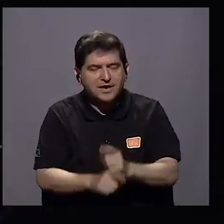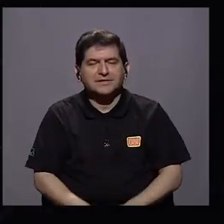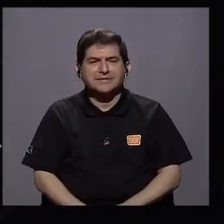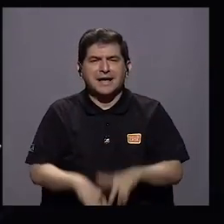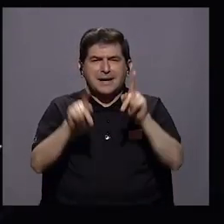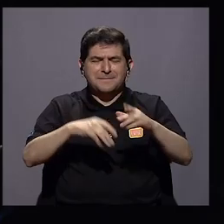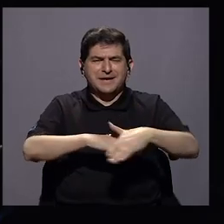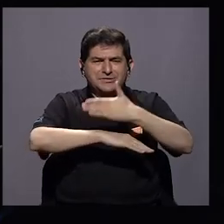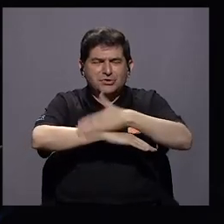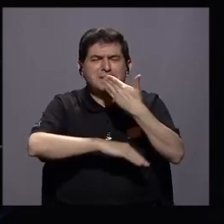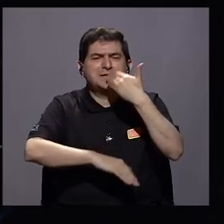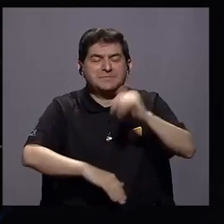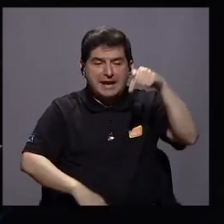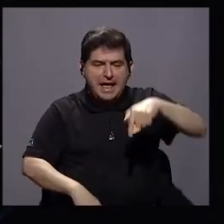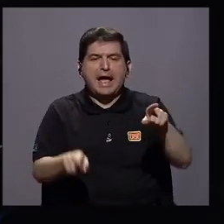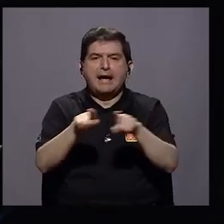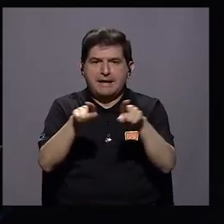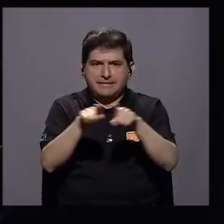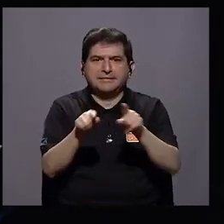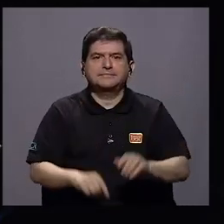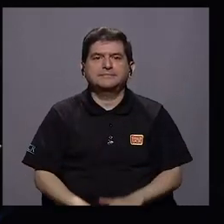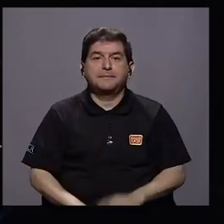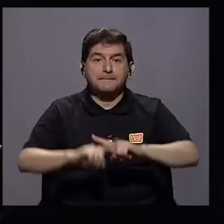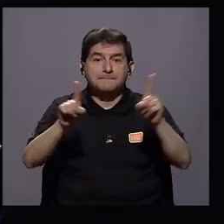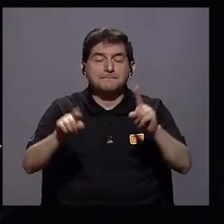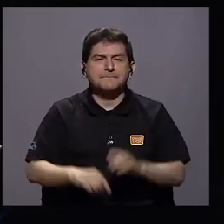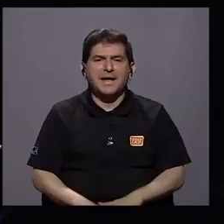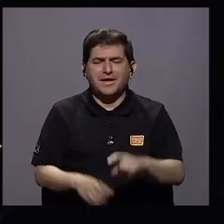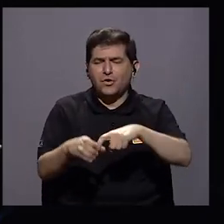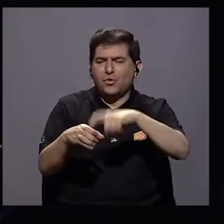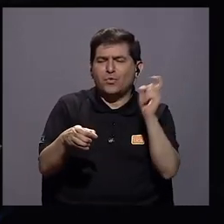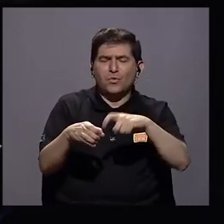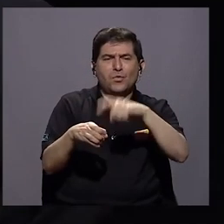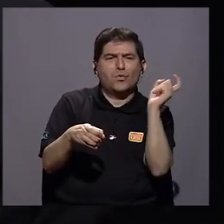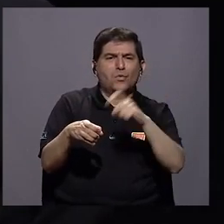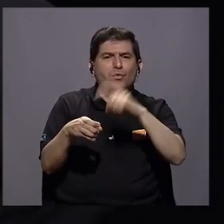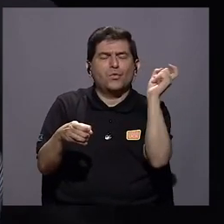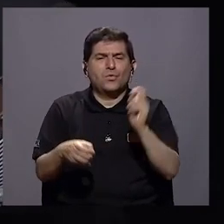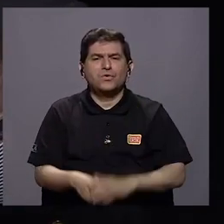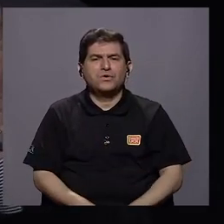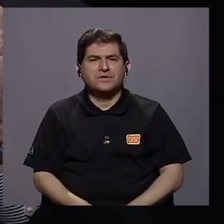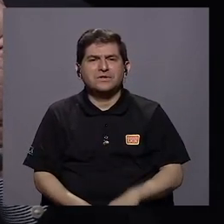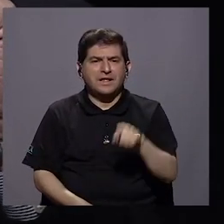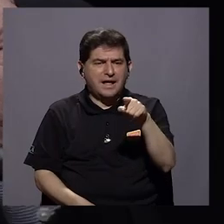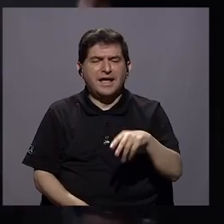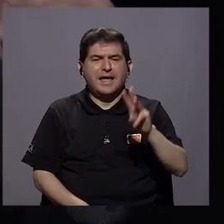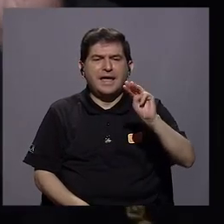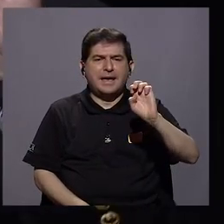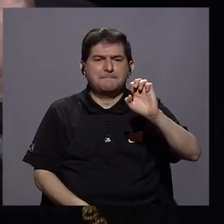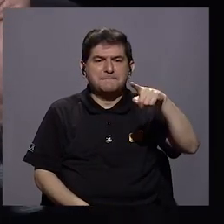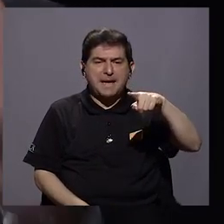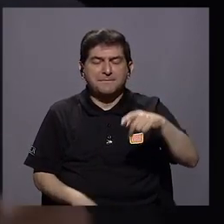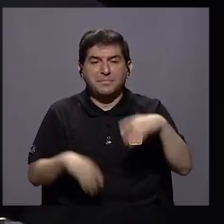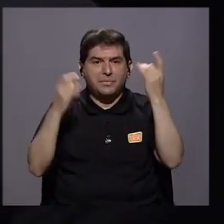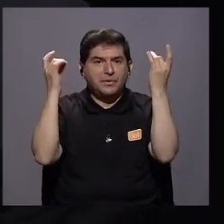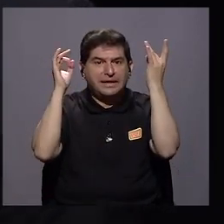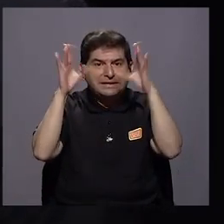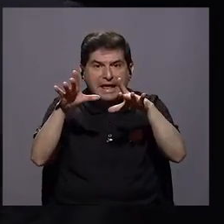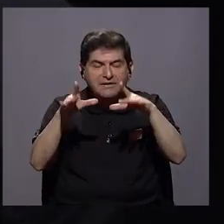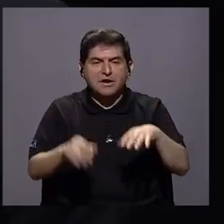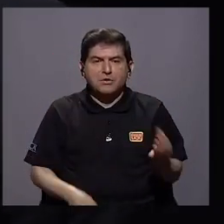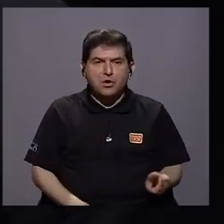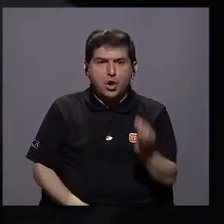pasando malísimo. Pero acá también. Acá también. Pero vea usted la deserción del MEP. Eso es gravísimo